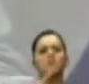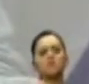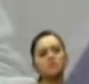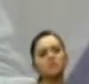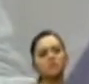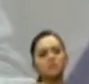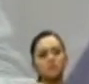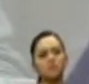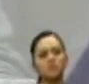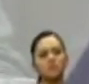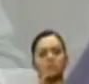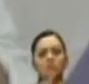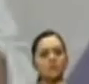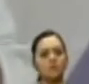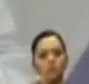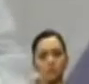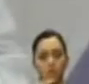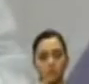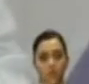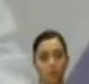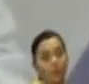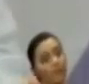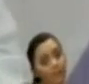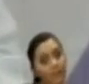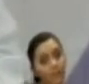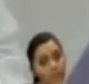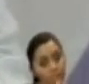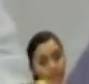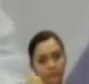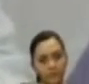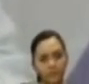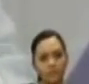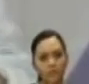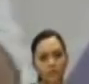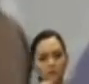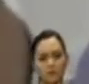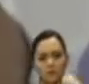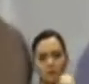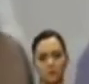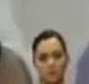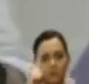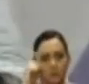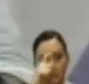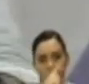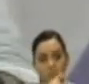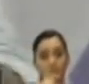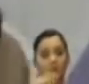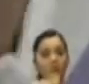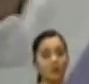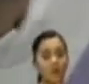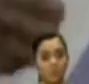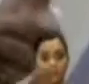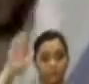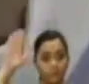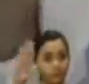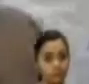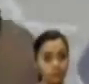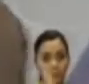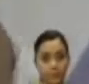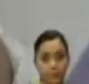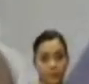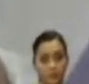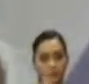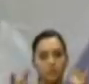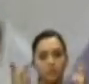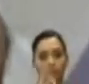Federal Reserve? ¿Ya? Y precisamente por eso este año ha sido más difícil. Porque frente al desplome del precio del petróleo, Colombia